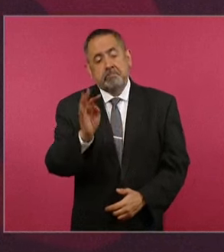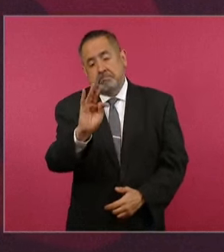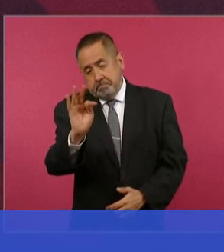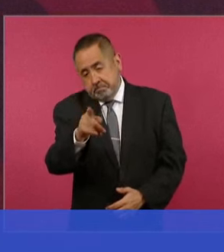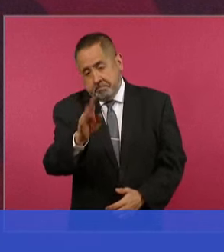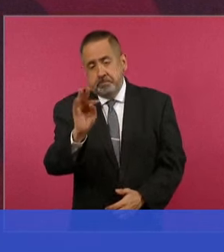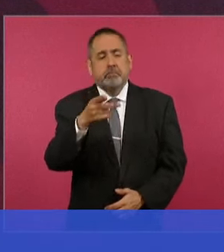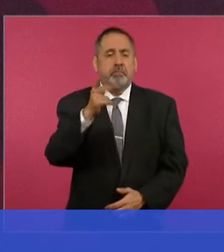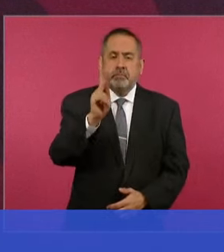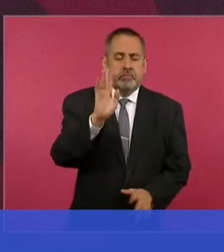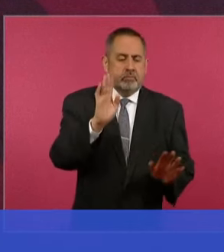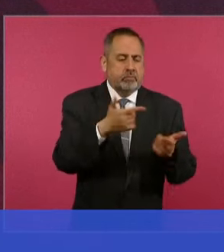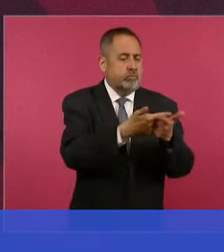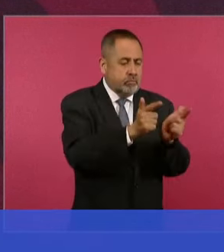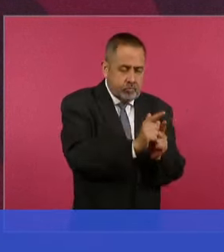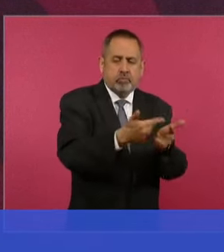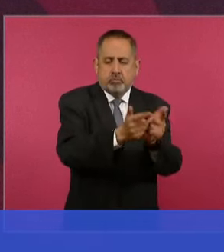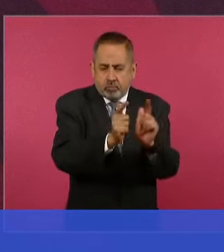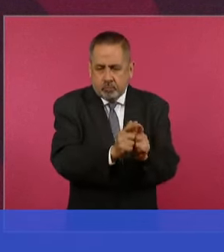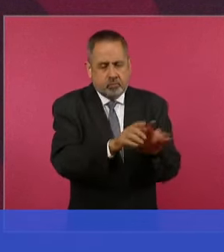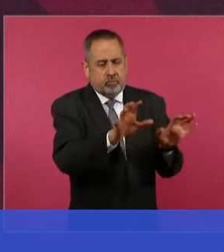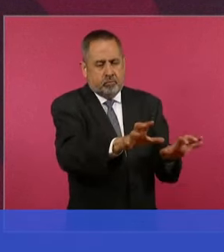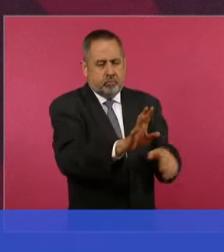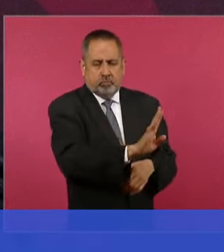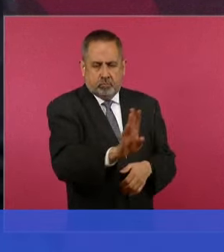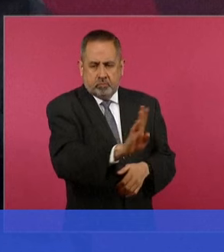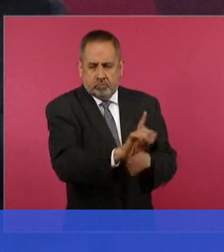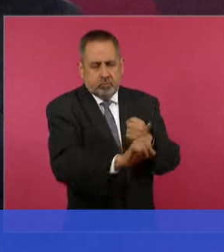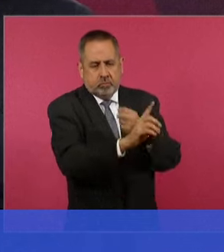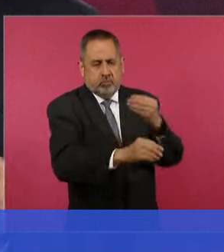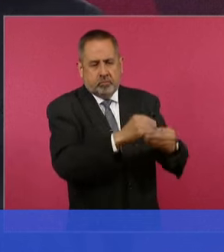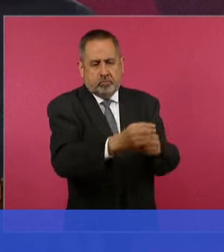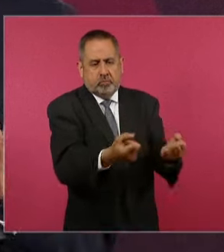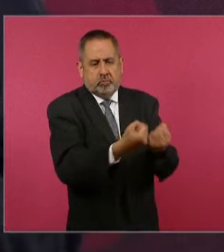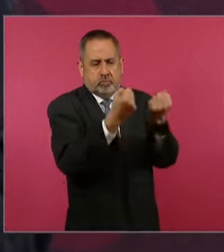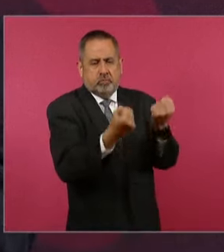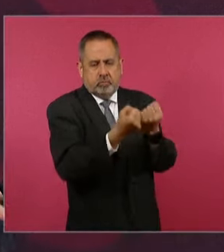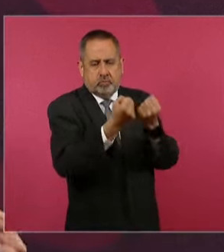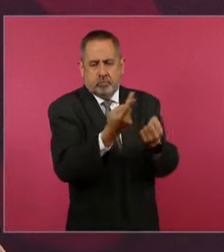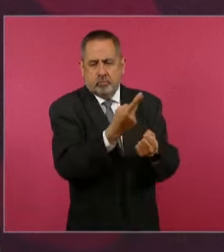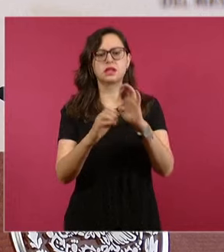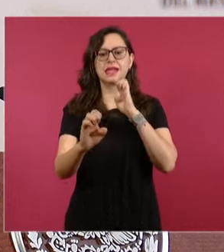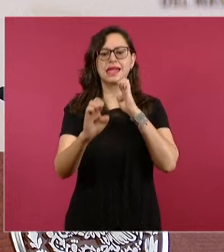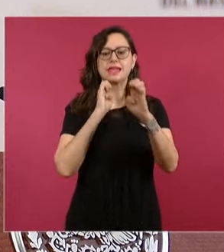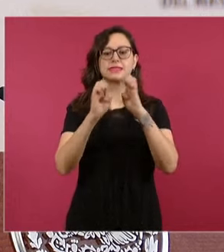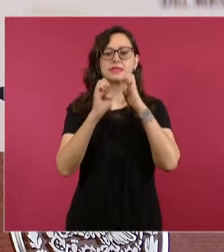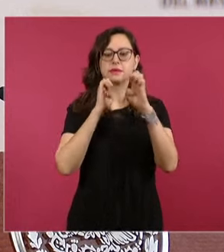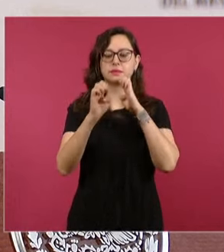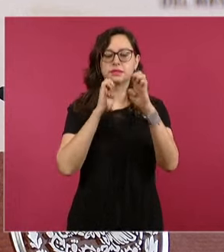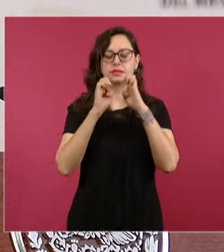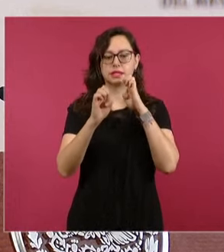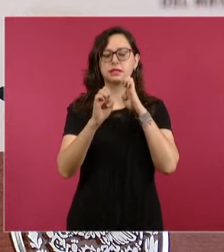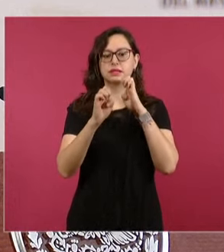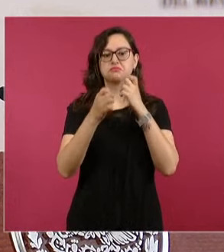Son son este bandas son dos bandas que se están este López